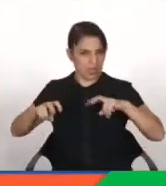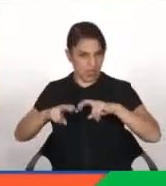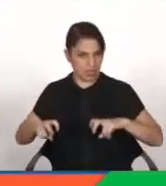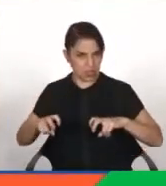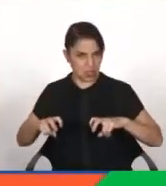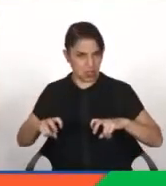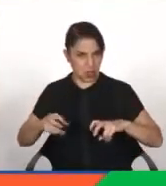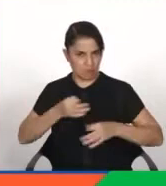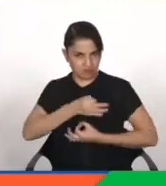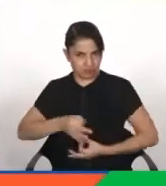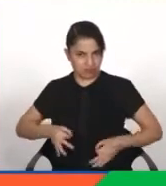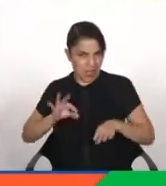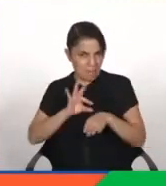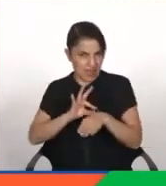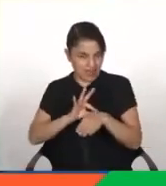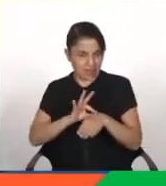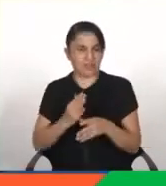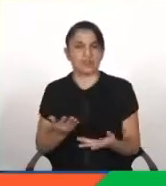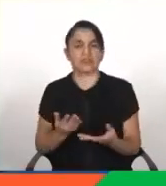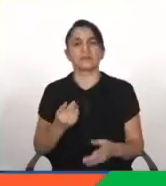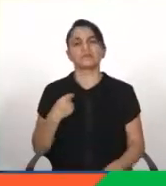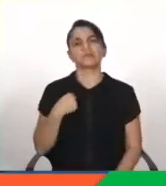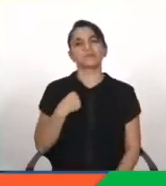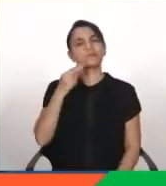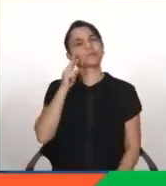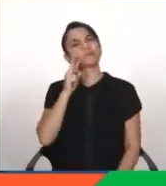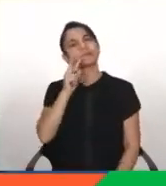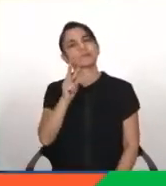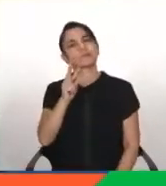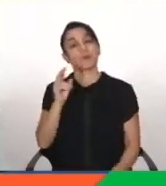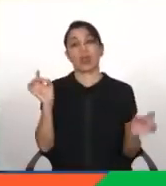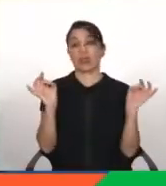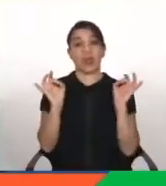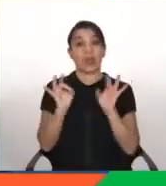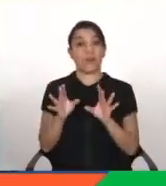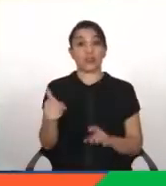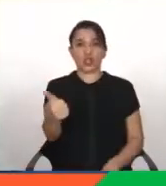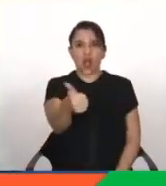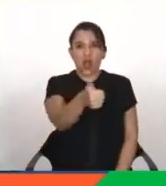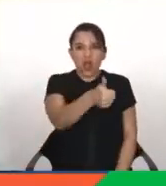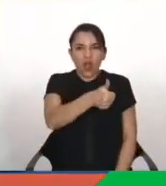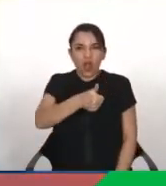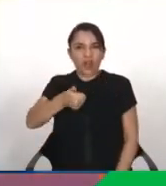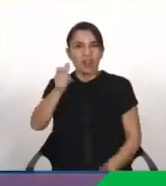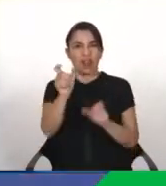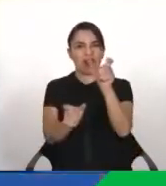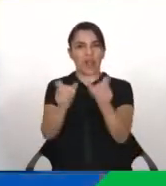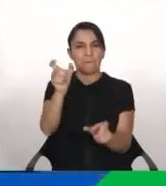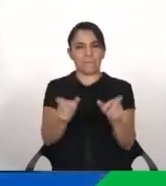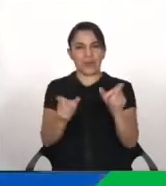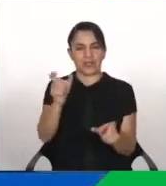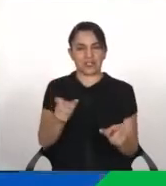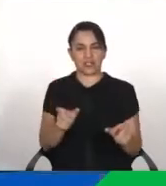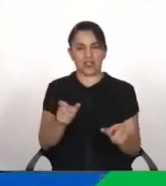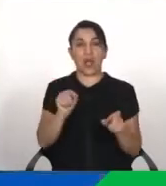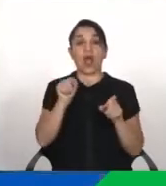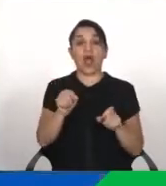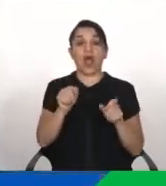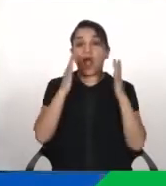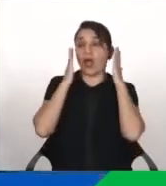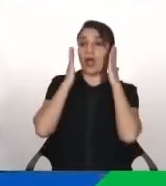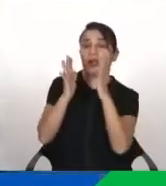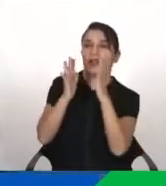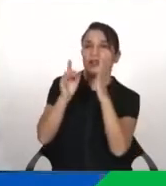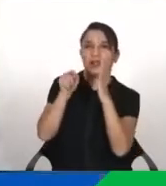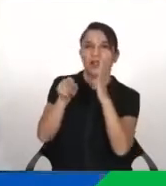Claro, yo lo que estoy viendo es que de repente toda la sociedad se vuelca en la ciencia, ¿no? O sea, que de repente todo el mundo se da cuenta